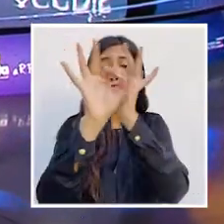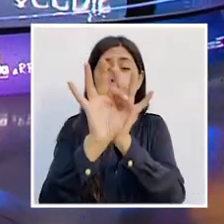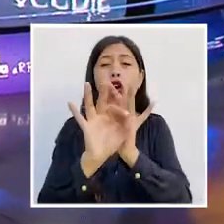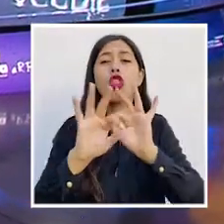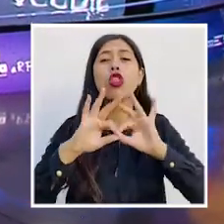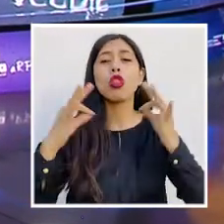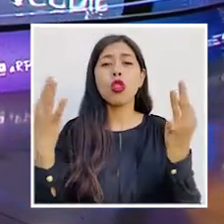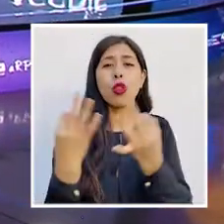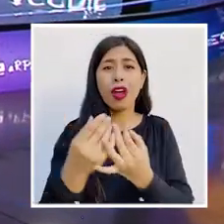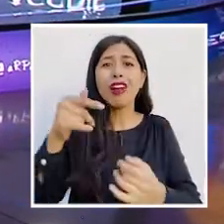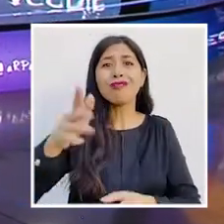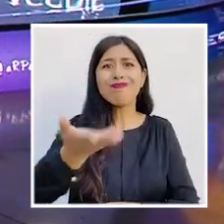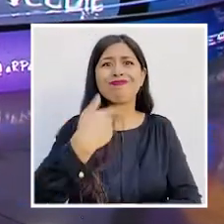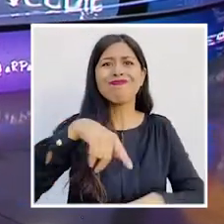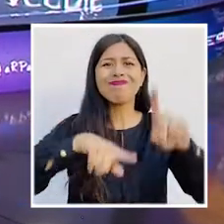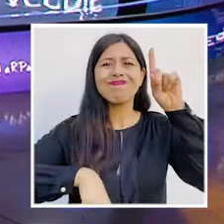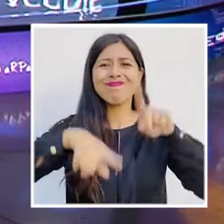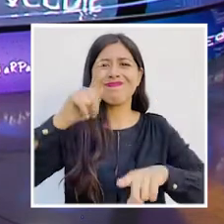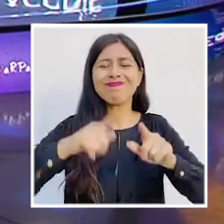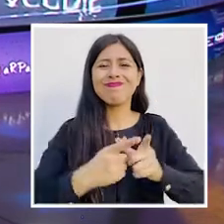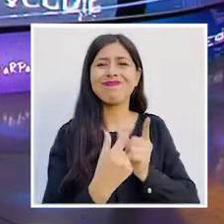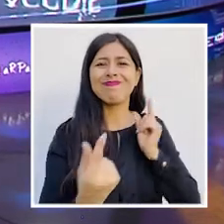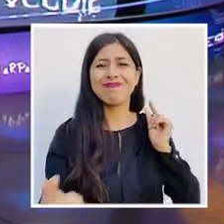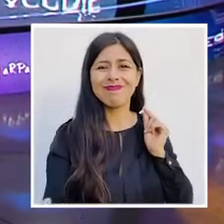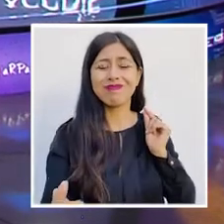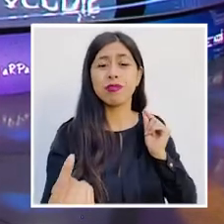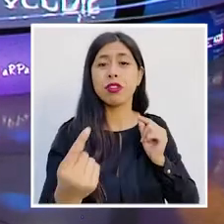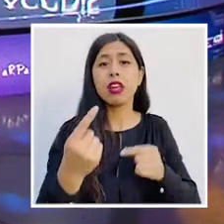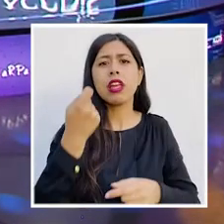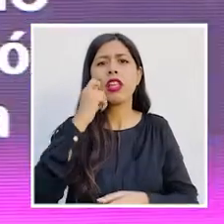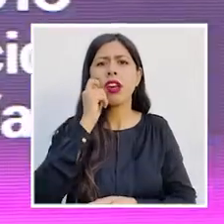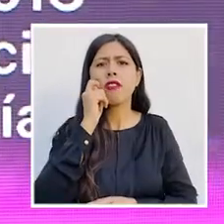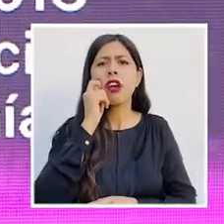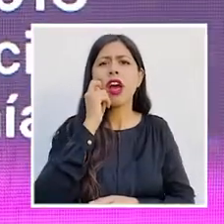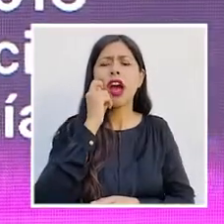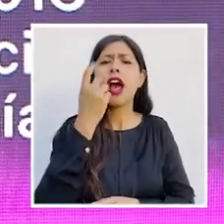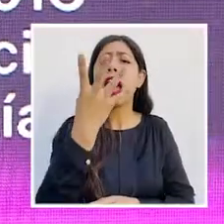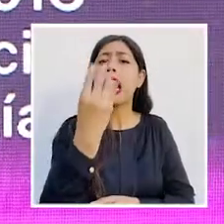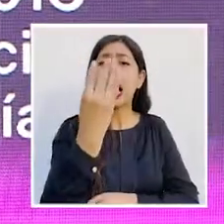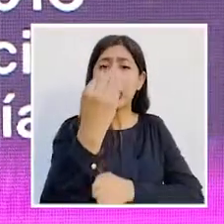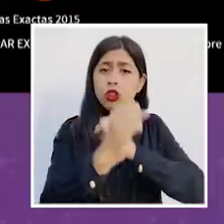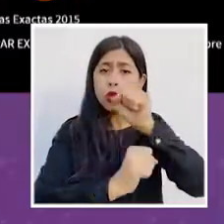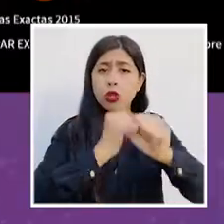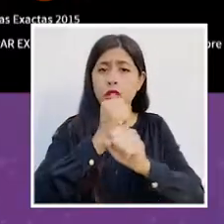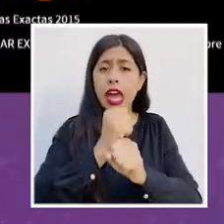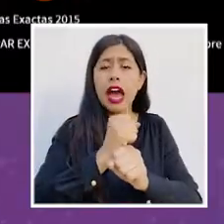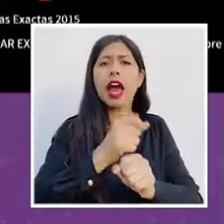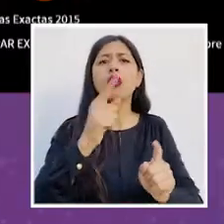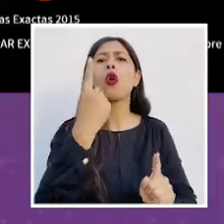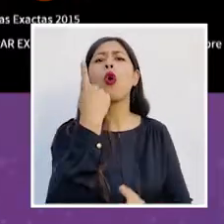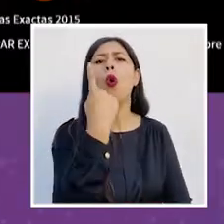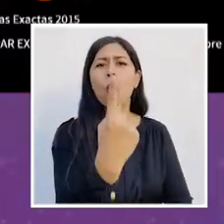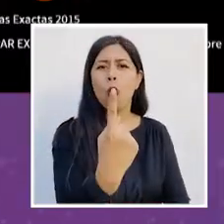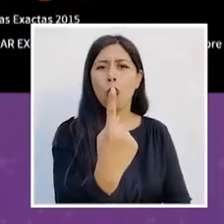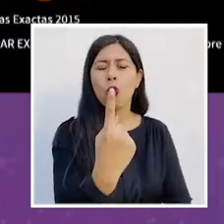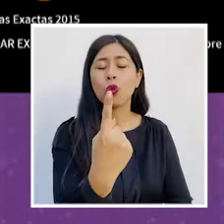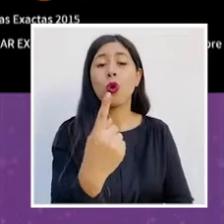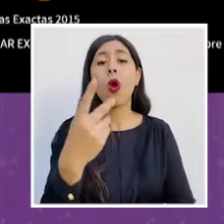eclipses totales de sol sobre nuestro territorio. Es decir, uno cada 14 años.